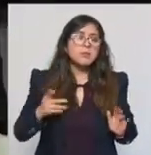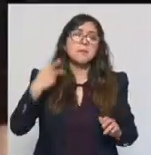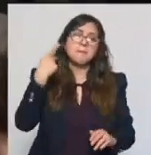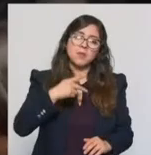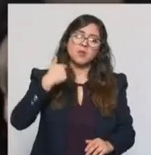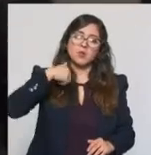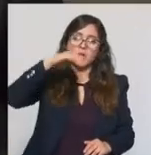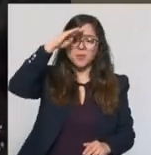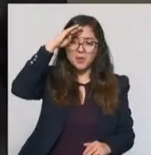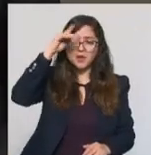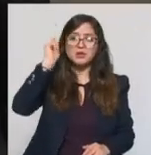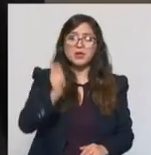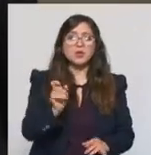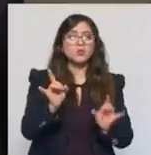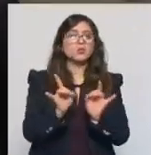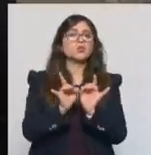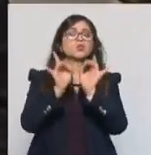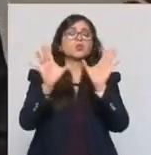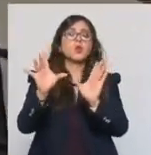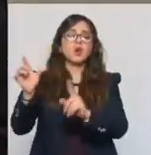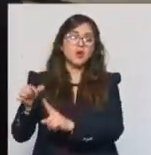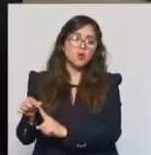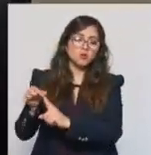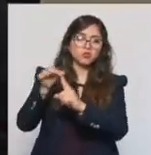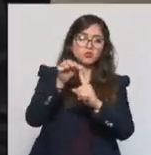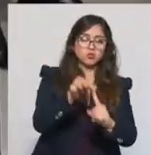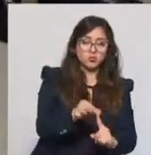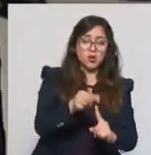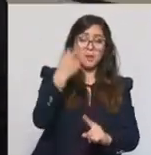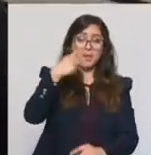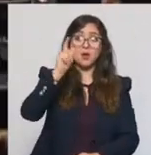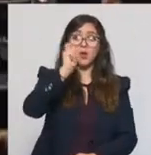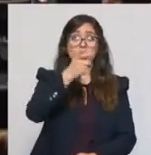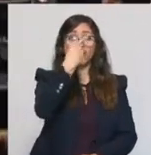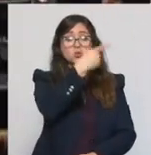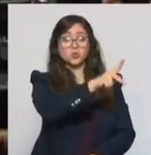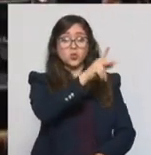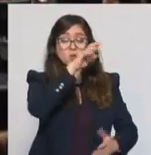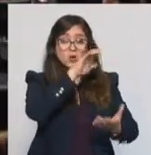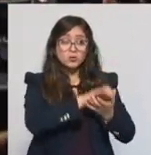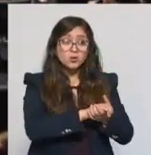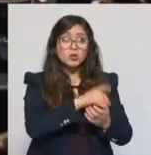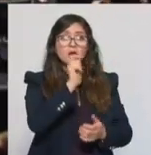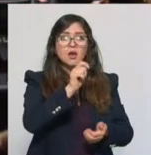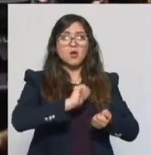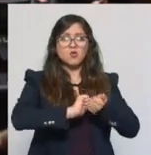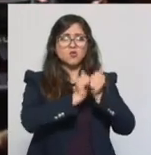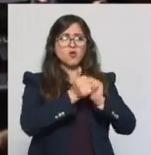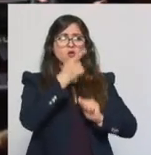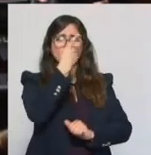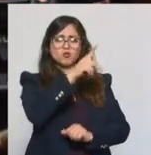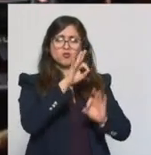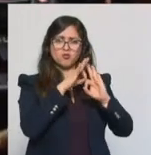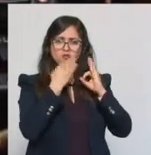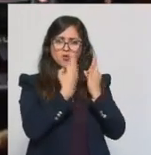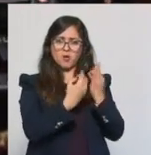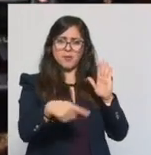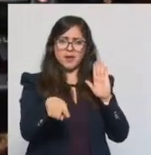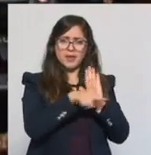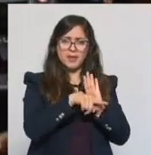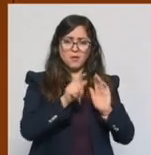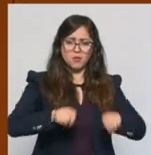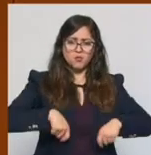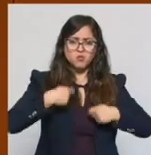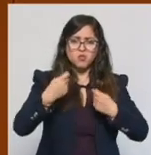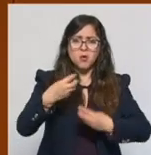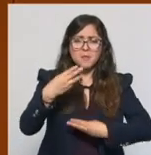pues es una coincidencia si se quiere, pero no lo veo como un punto negativo para la designación. En cuanto a lo que dijo